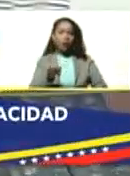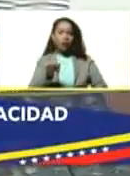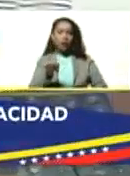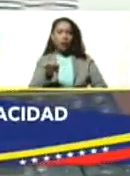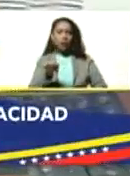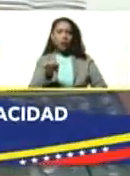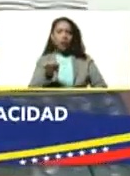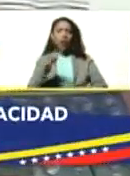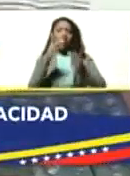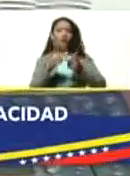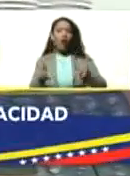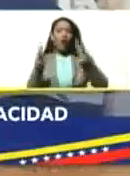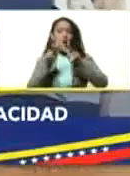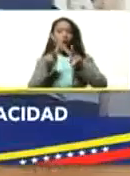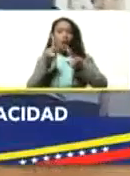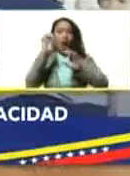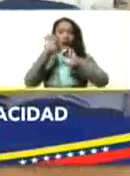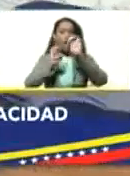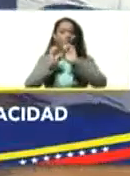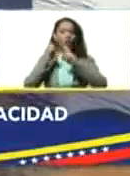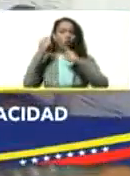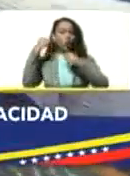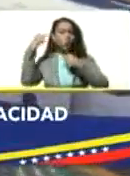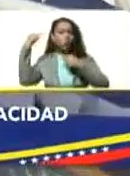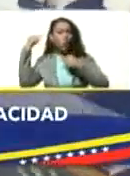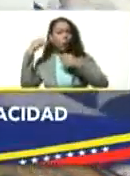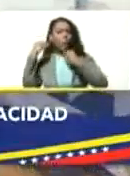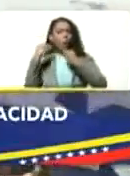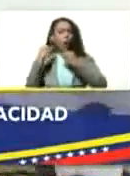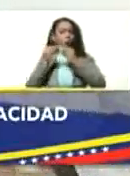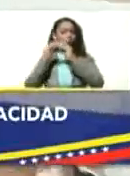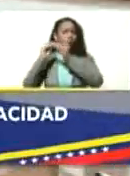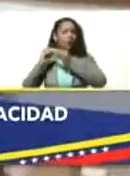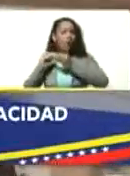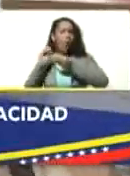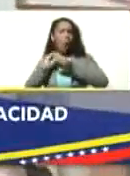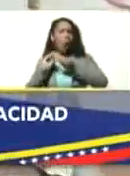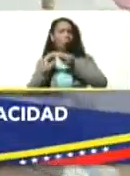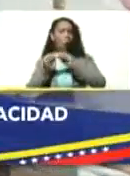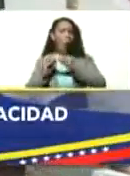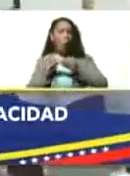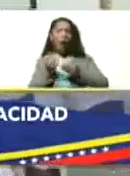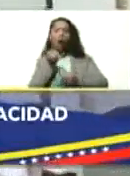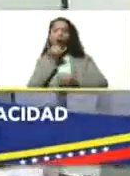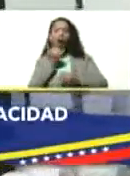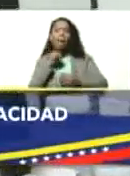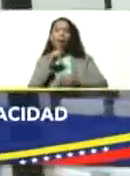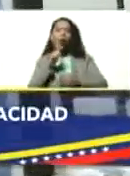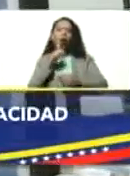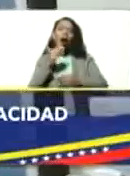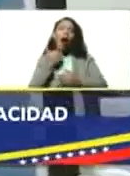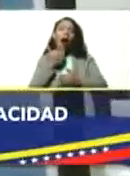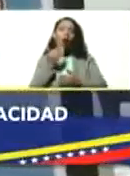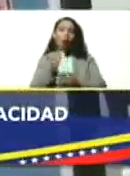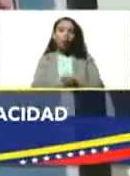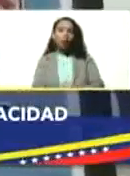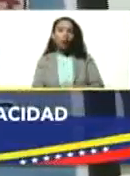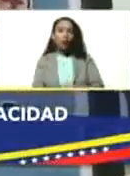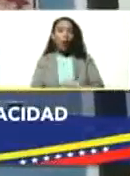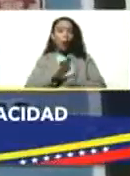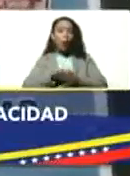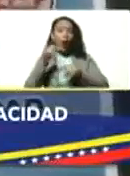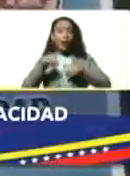a valorar su sistema, ya sea para calibrarlo o para repararlo. porque este centro permanece